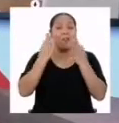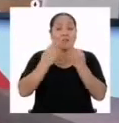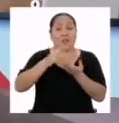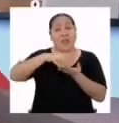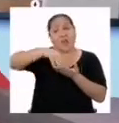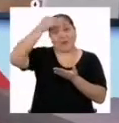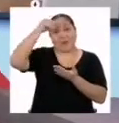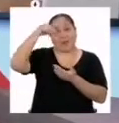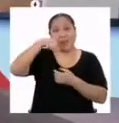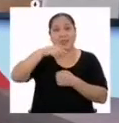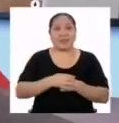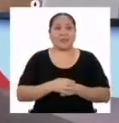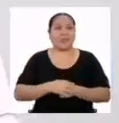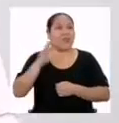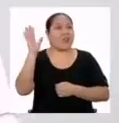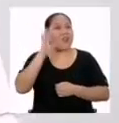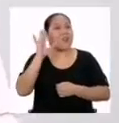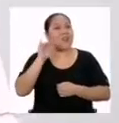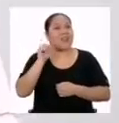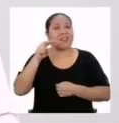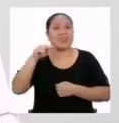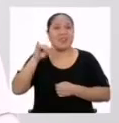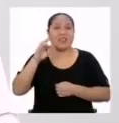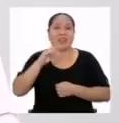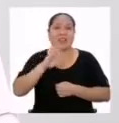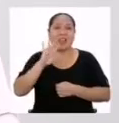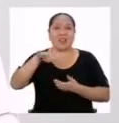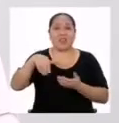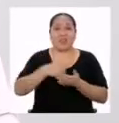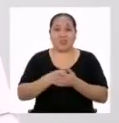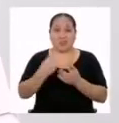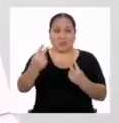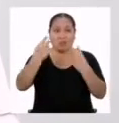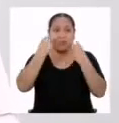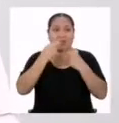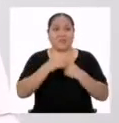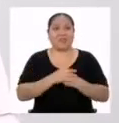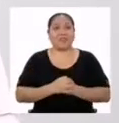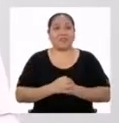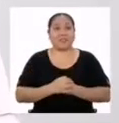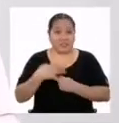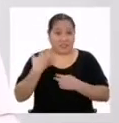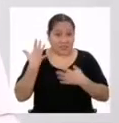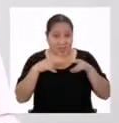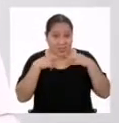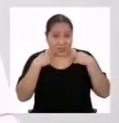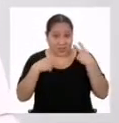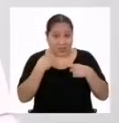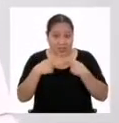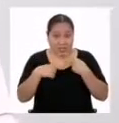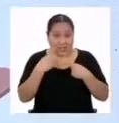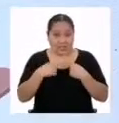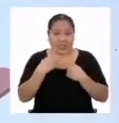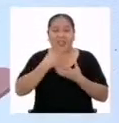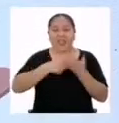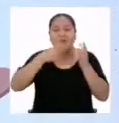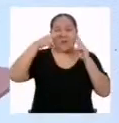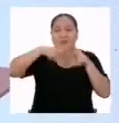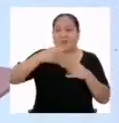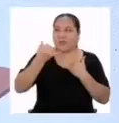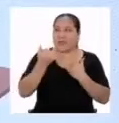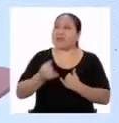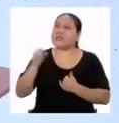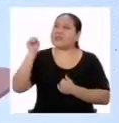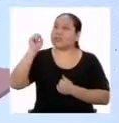Hola Yanira, y a todas y todos los que nos están viendo desde sus casas. ¿Ya les contaste lo que vamos a ver hoy? Sí,